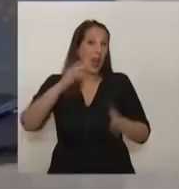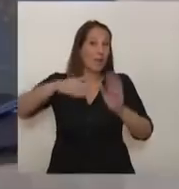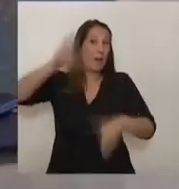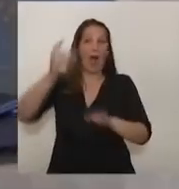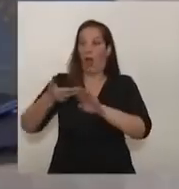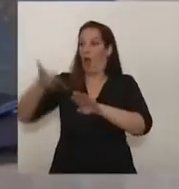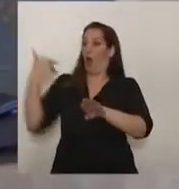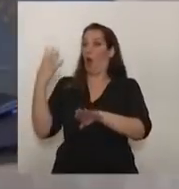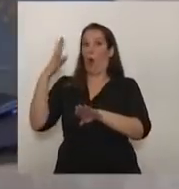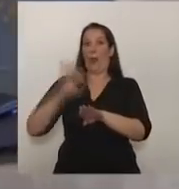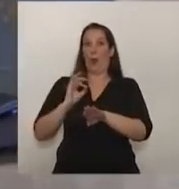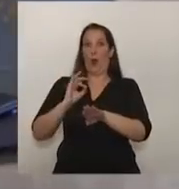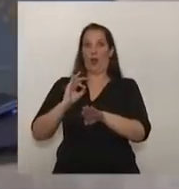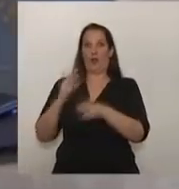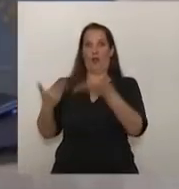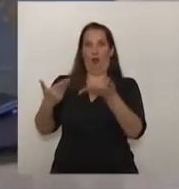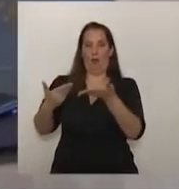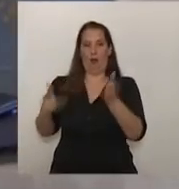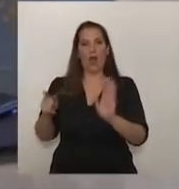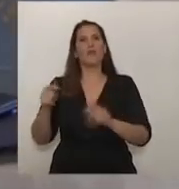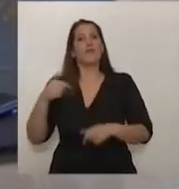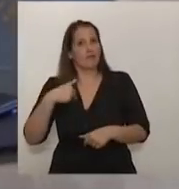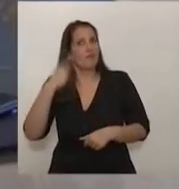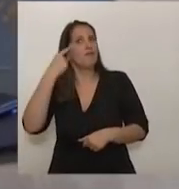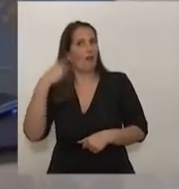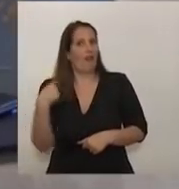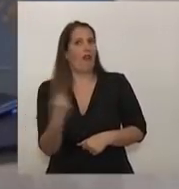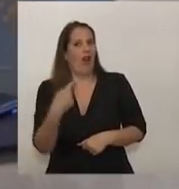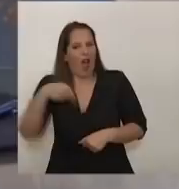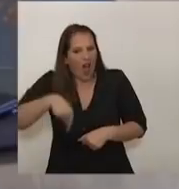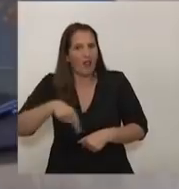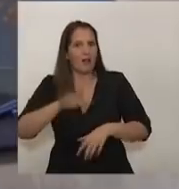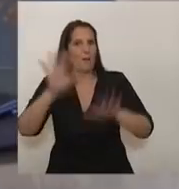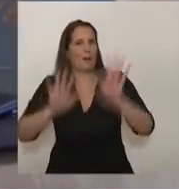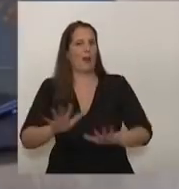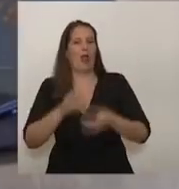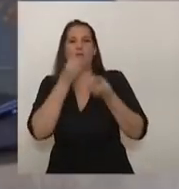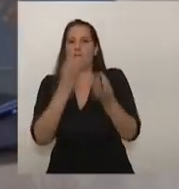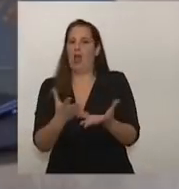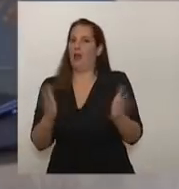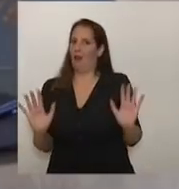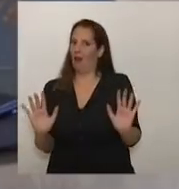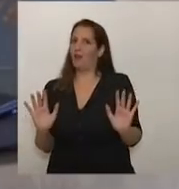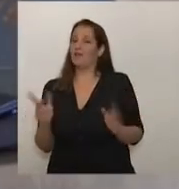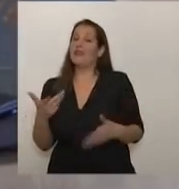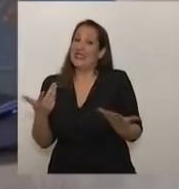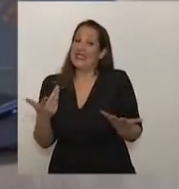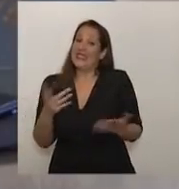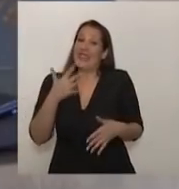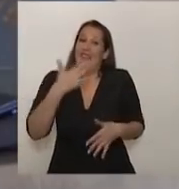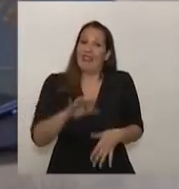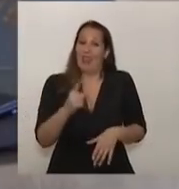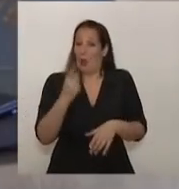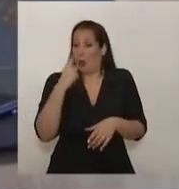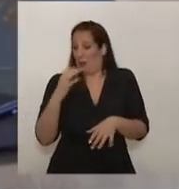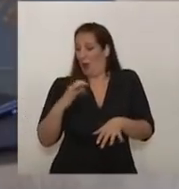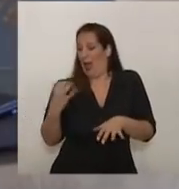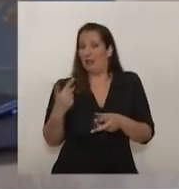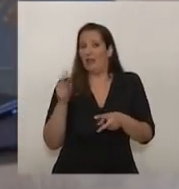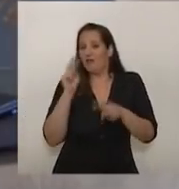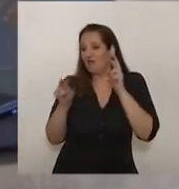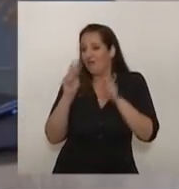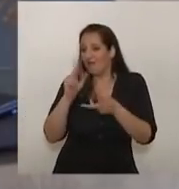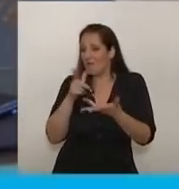años. Por eso digo que estamos mejor preparados para crecer. Es cierto que no pudimos ver los frutos en estos años, y